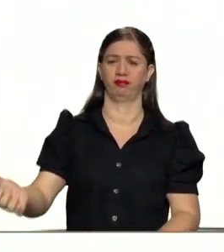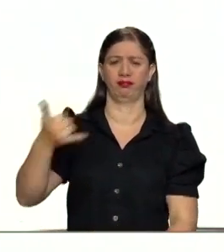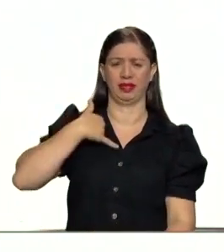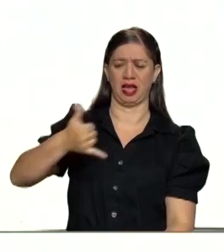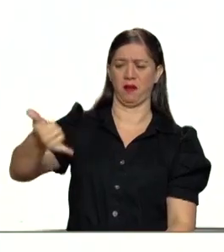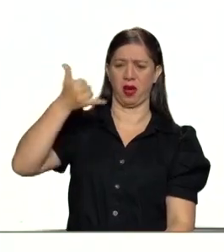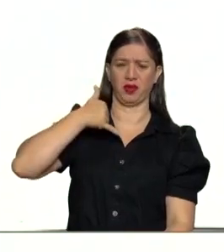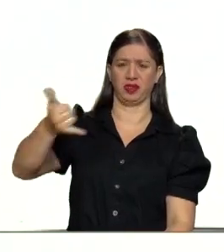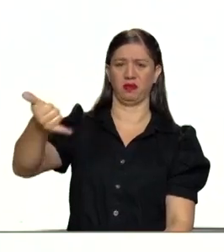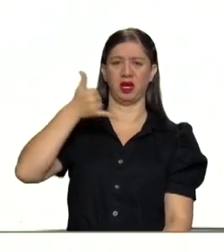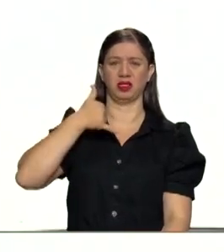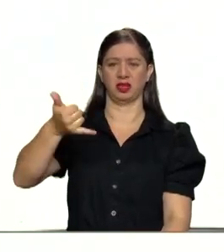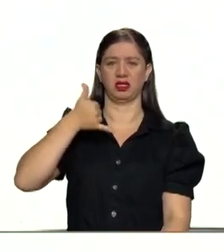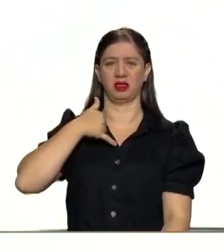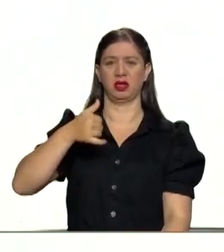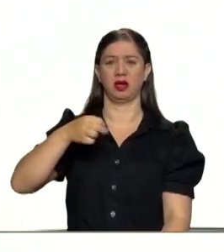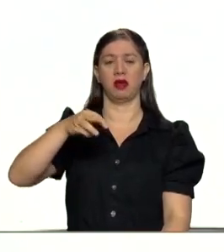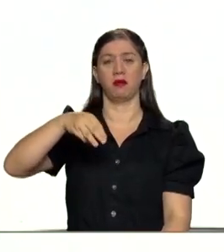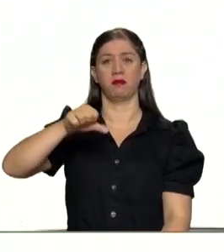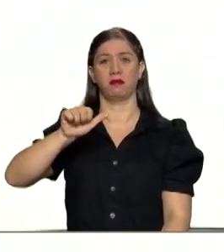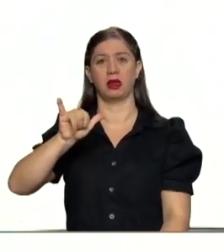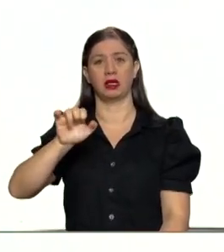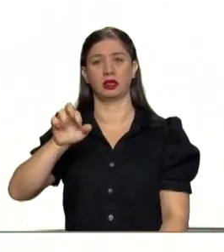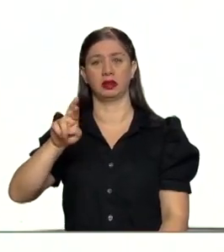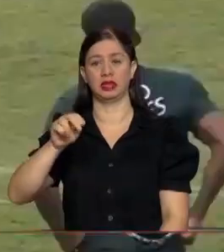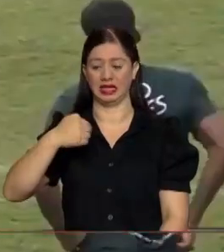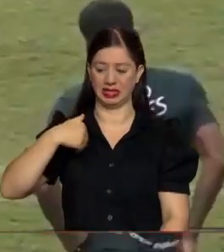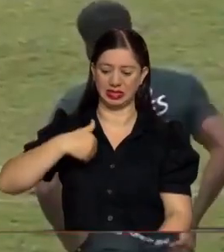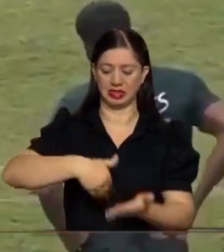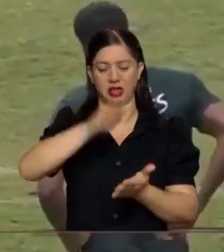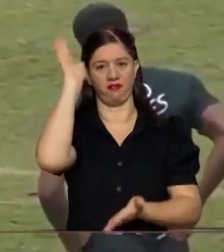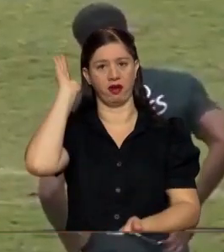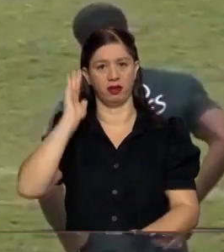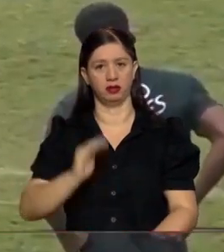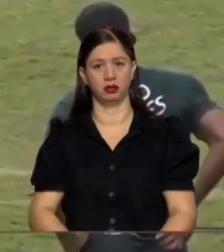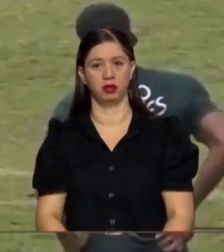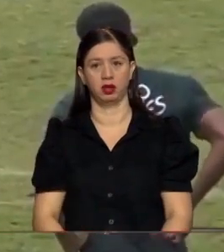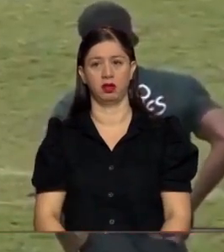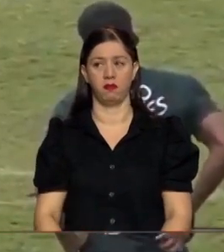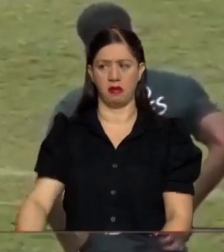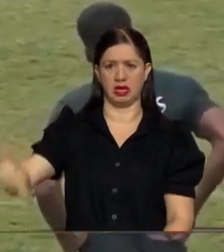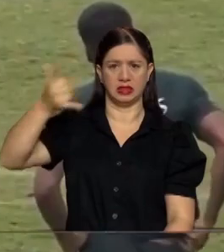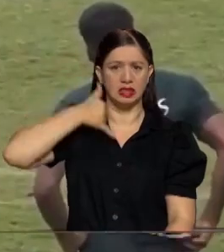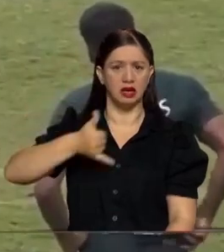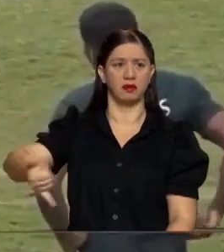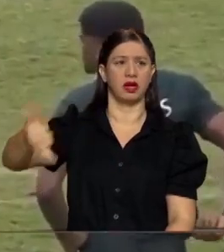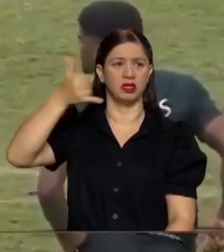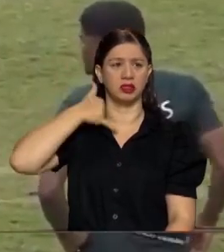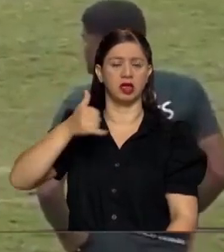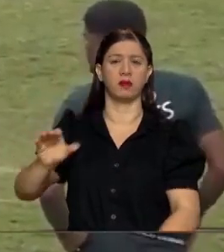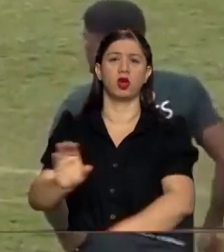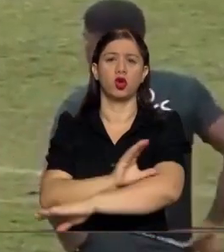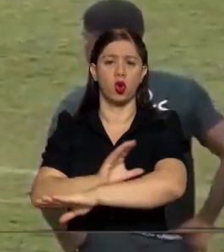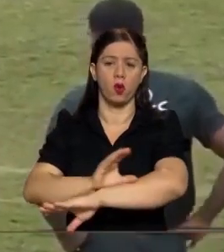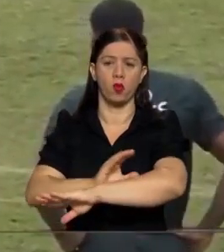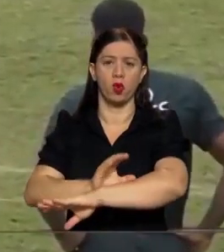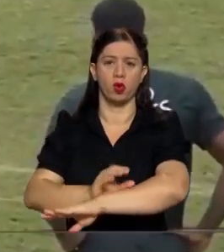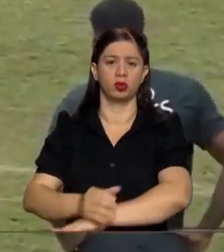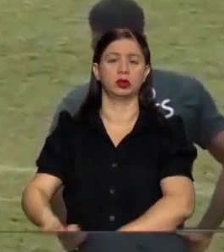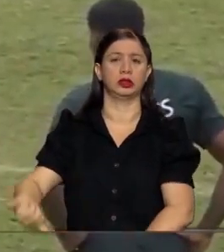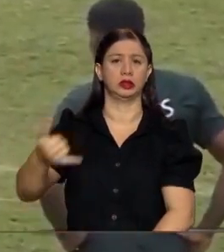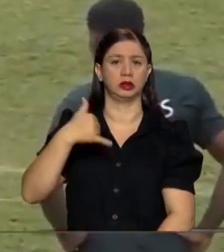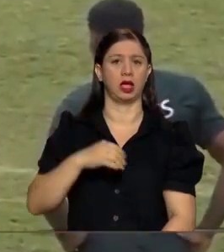llamadas diciéndome, Mayer se tiene que ir ya. Hay gente que me llama por computadores y la contesté.